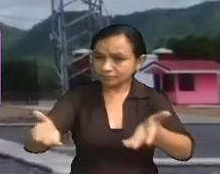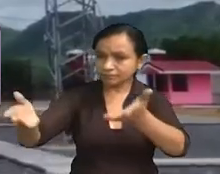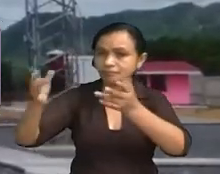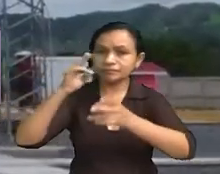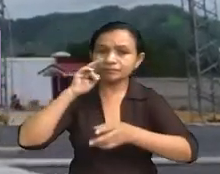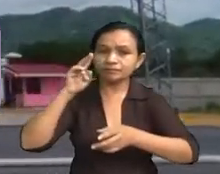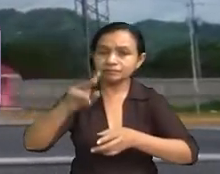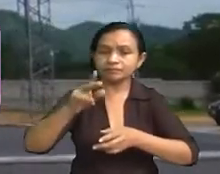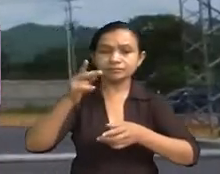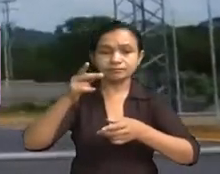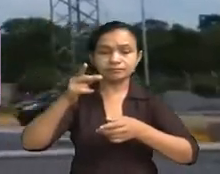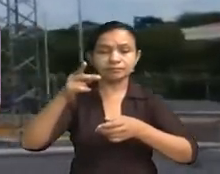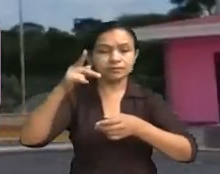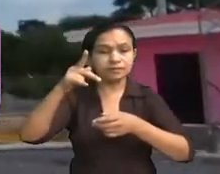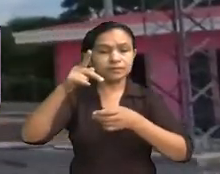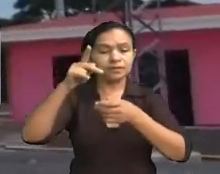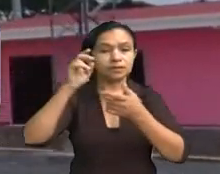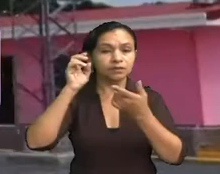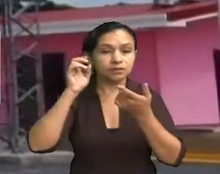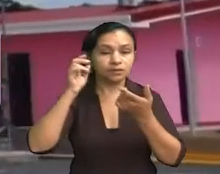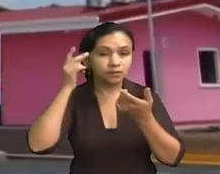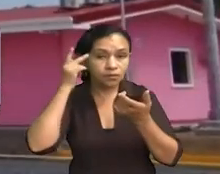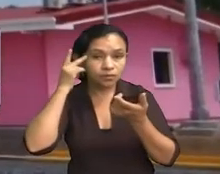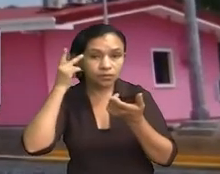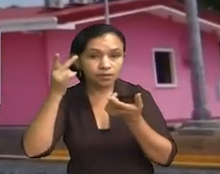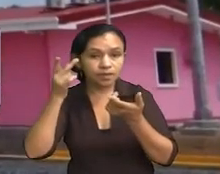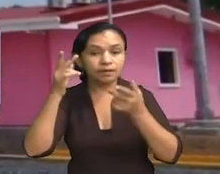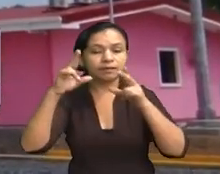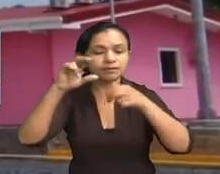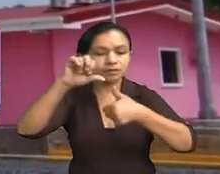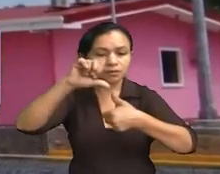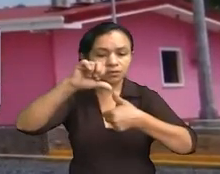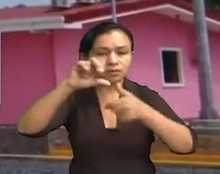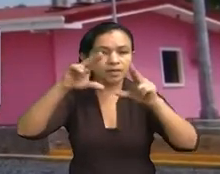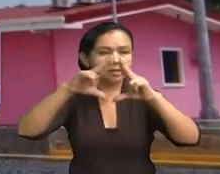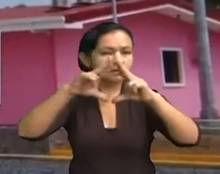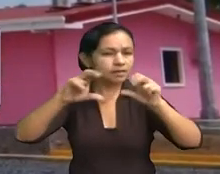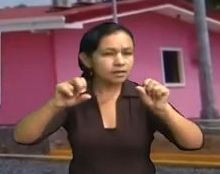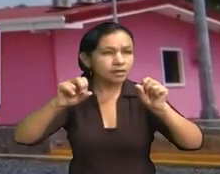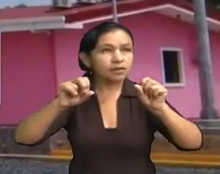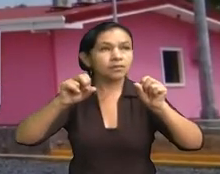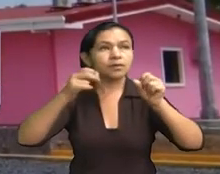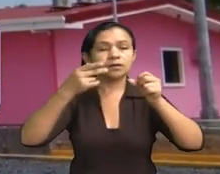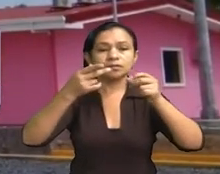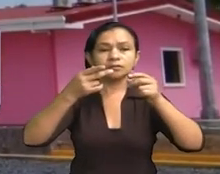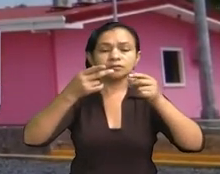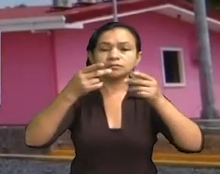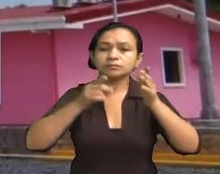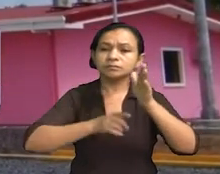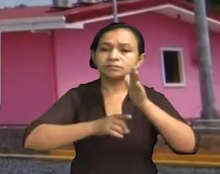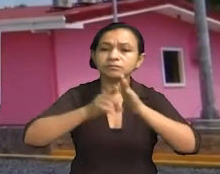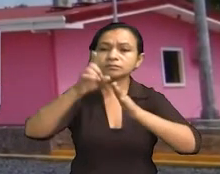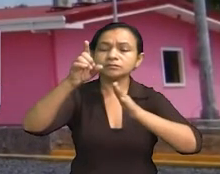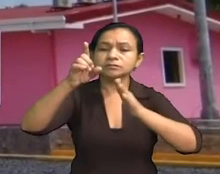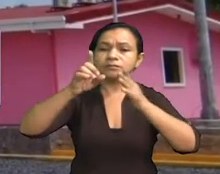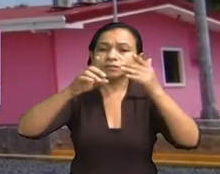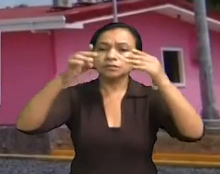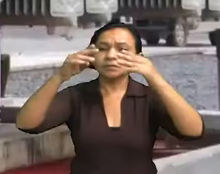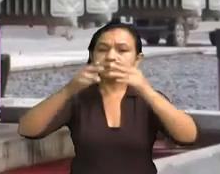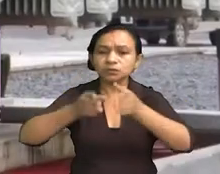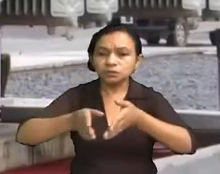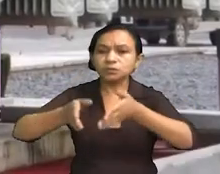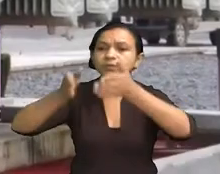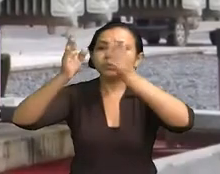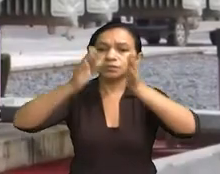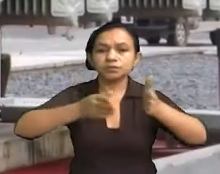inversionistas coreanos, que Nicaragua es el único país de Centroamérica donde está poniendo precisamente estos polos de desarrollo tecnológico, en este caso